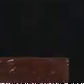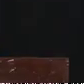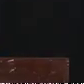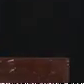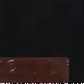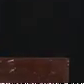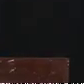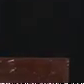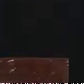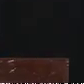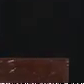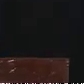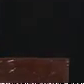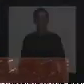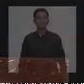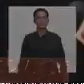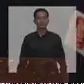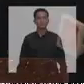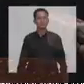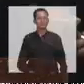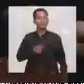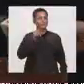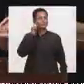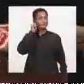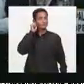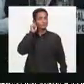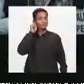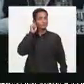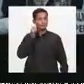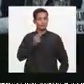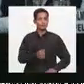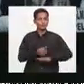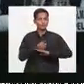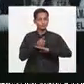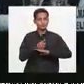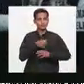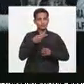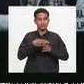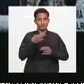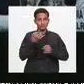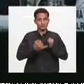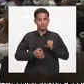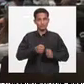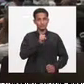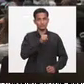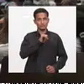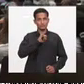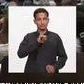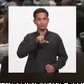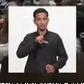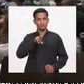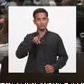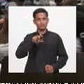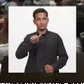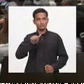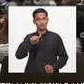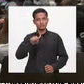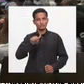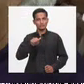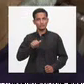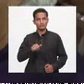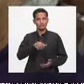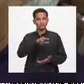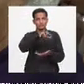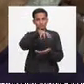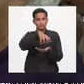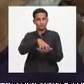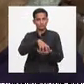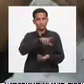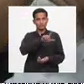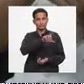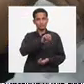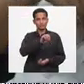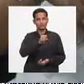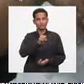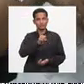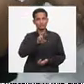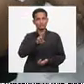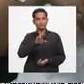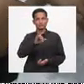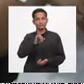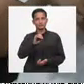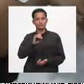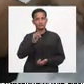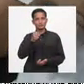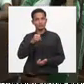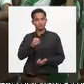Plaza con la presencia de la doctora Roxana Silva consejera electoral vocales de la junta electoral de los ríos personas de la tercera edad y